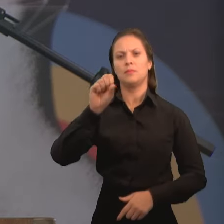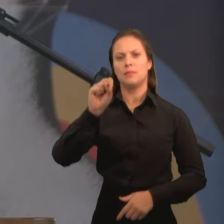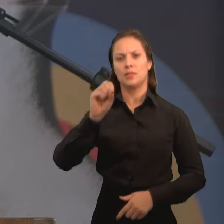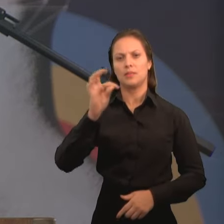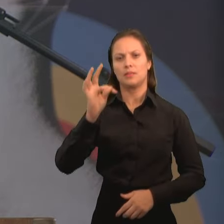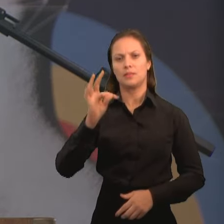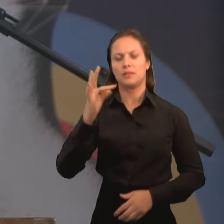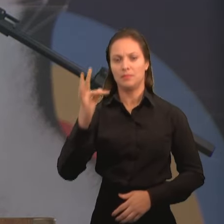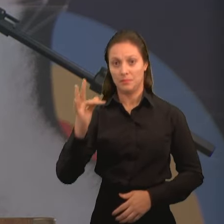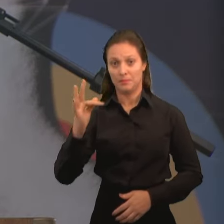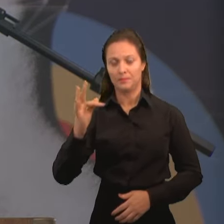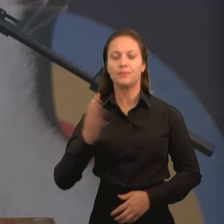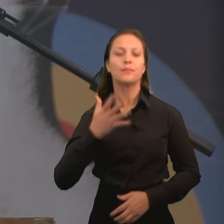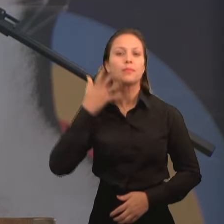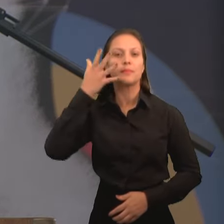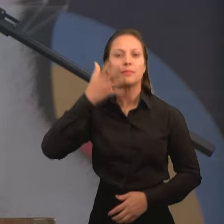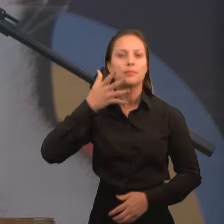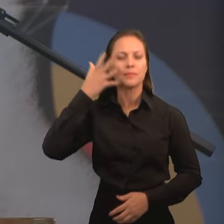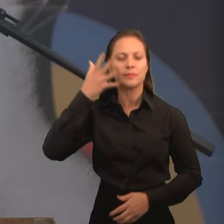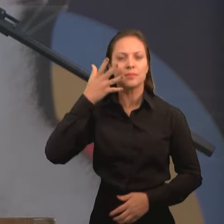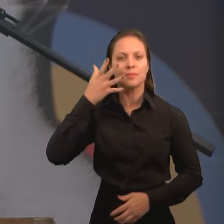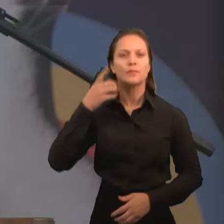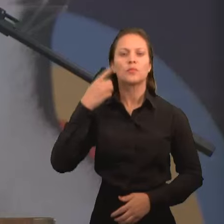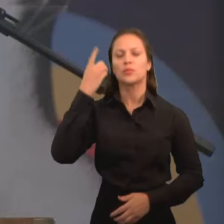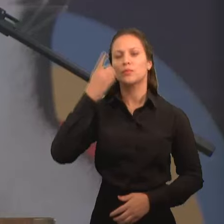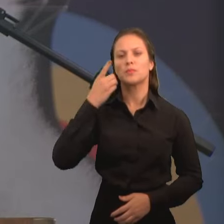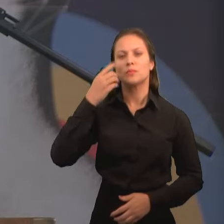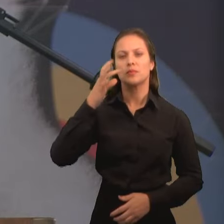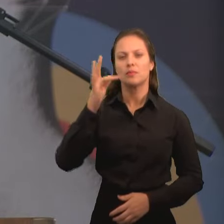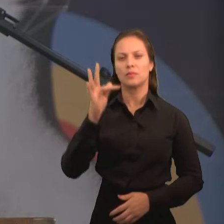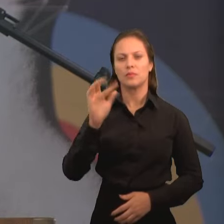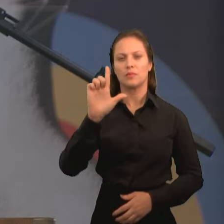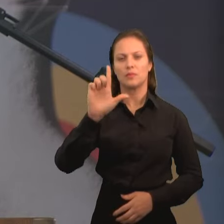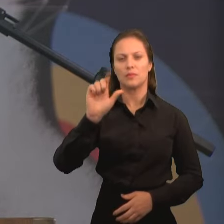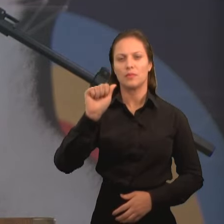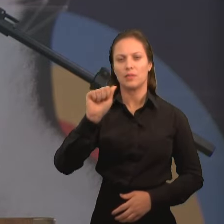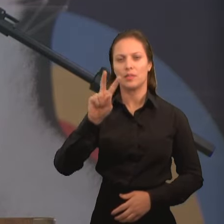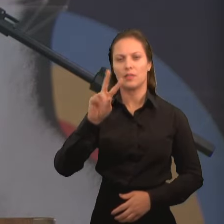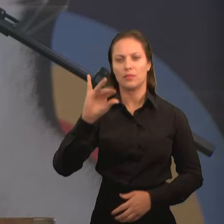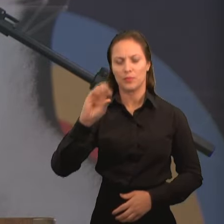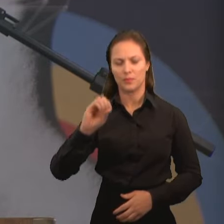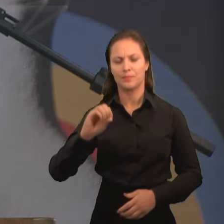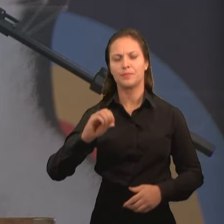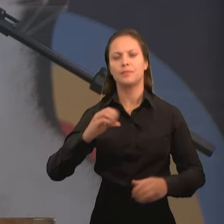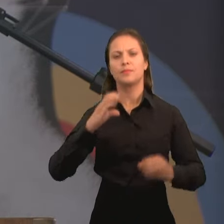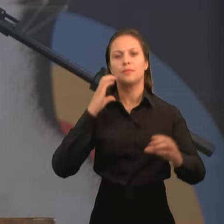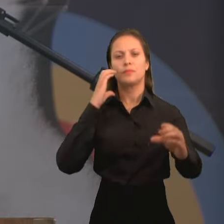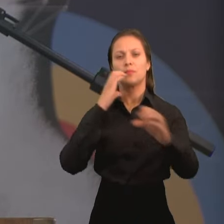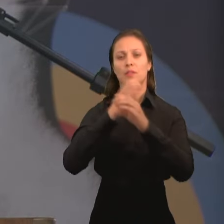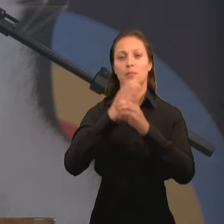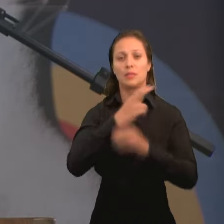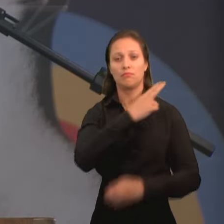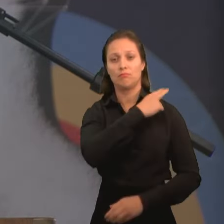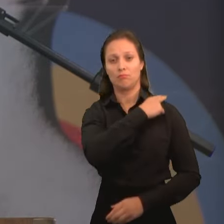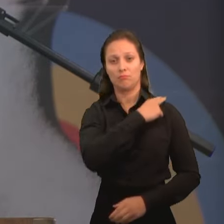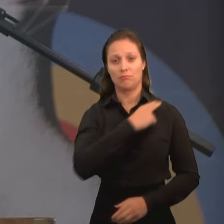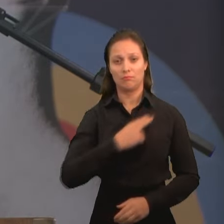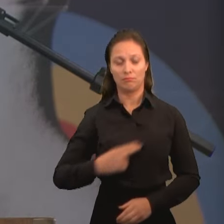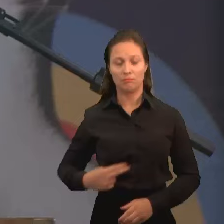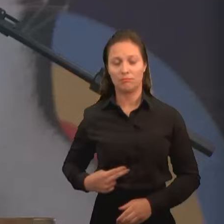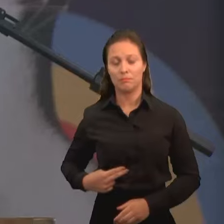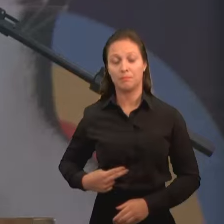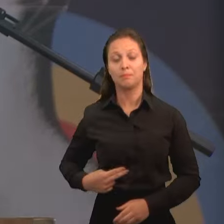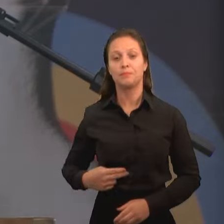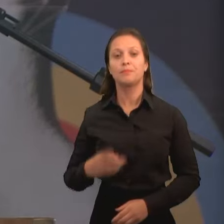Tribunal Federal, y como oradores el doctor Pablo Dr. Carmón, profesor de la Historia de Ingeniería de Harvard,